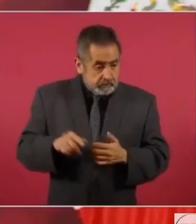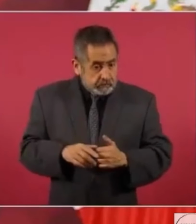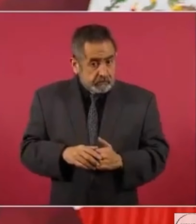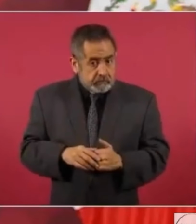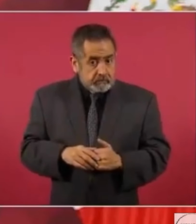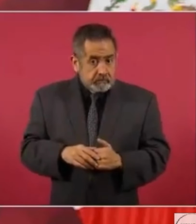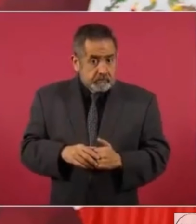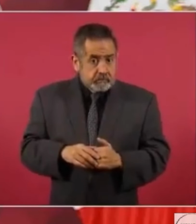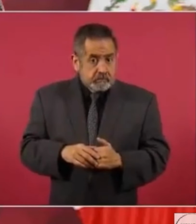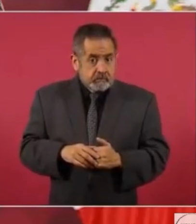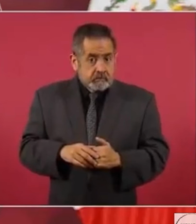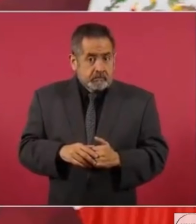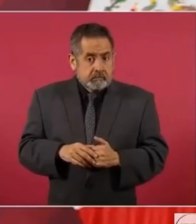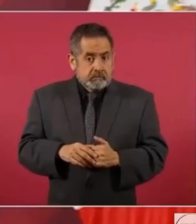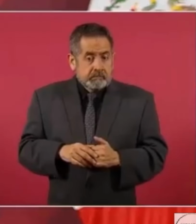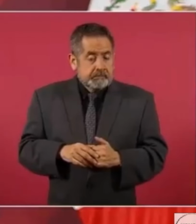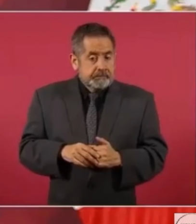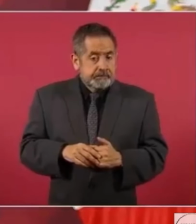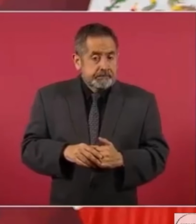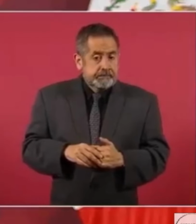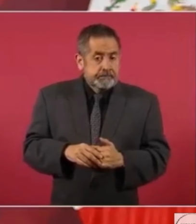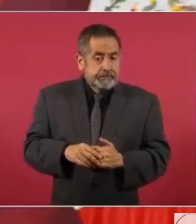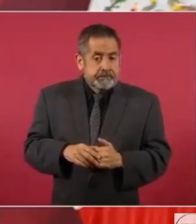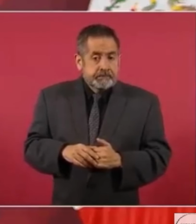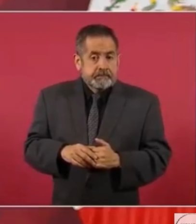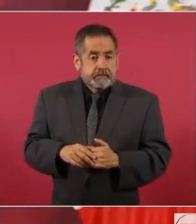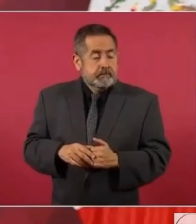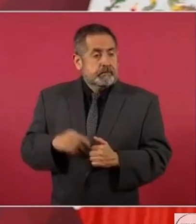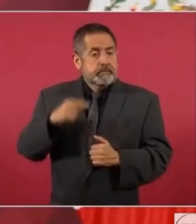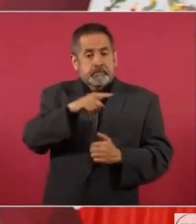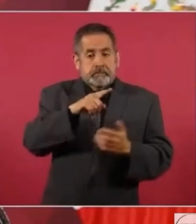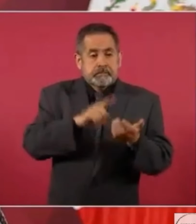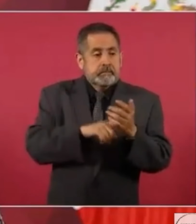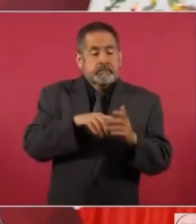de Medio Oriente casi completos.